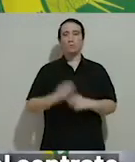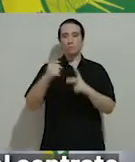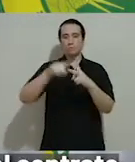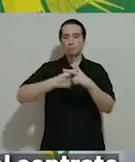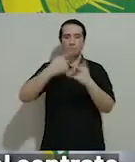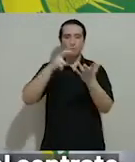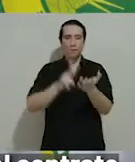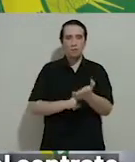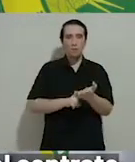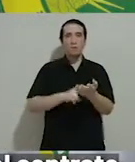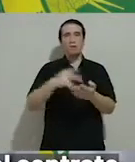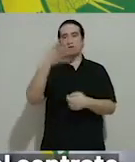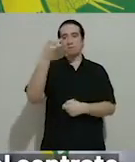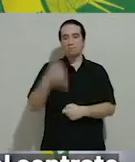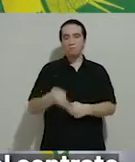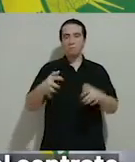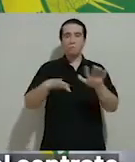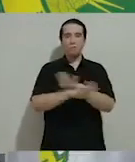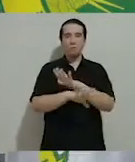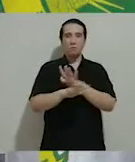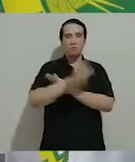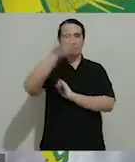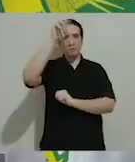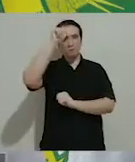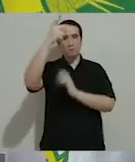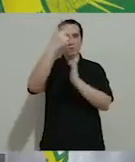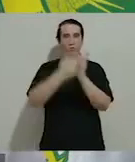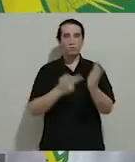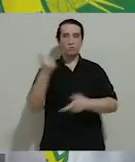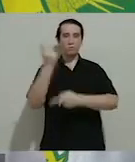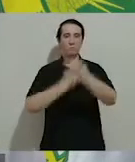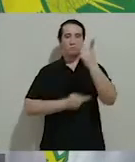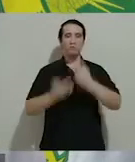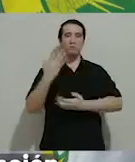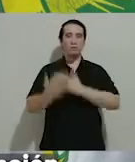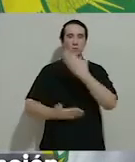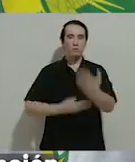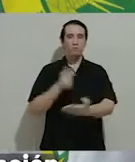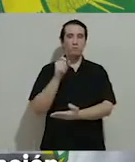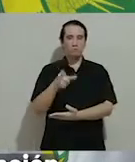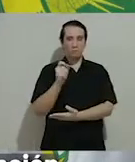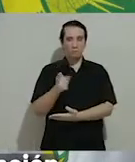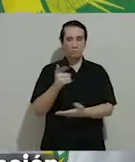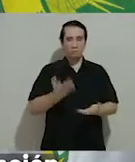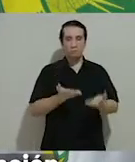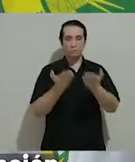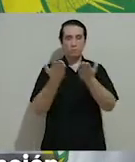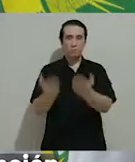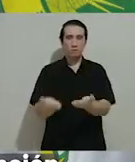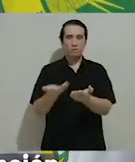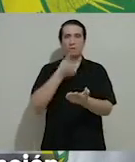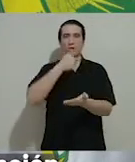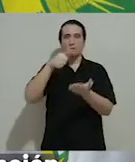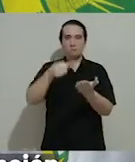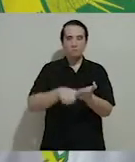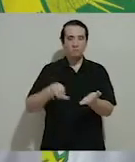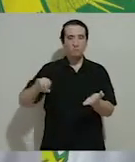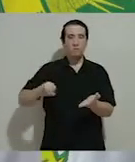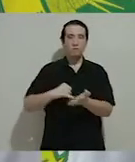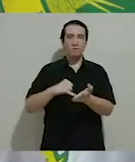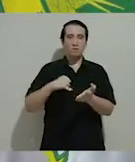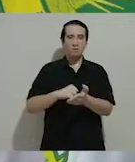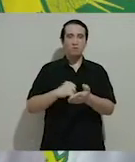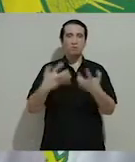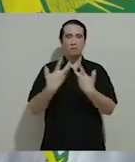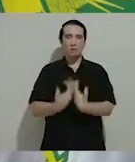iniciativa de decreto que autoriza modificar el contrato del proyecto de prestación de servicios, mismo que llevará anexas las cartas de intención de